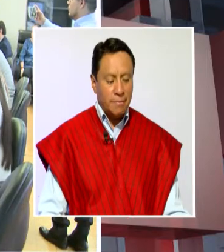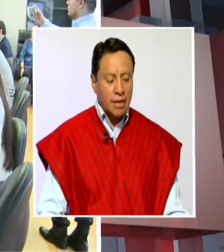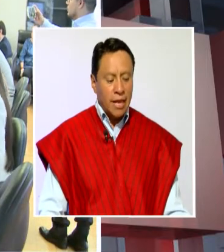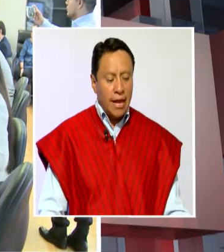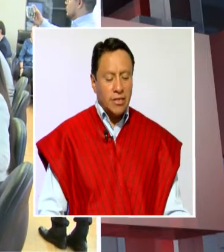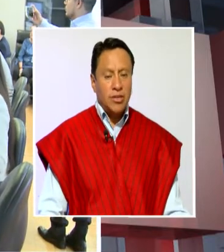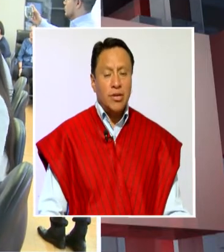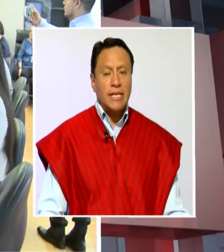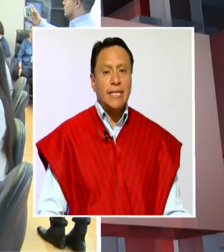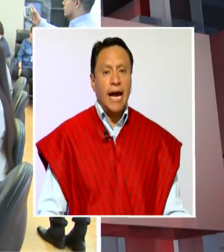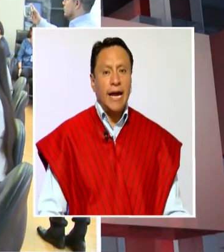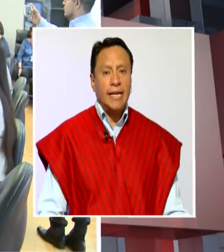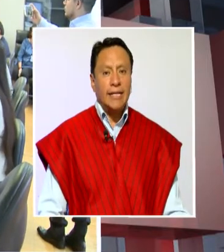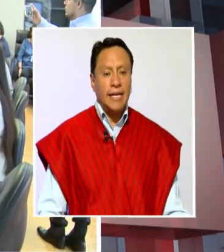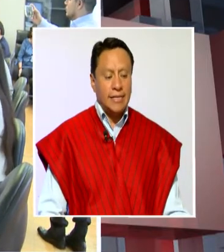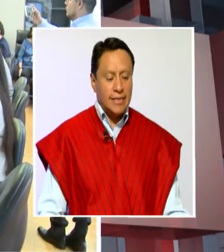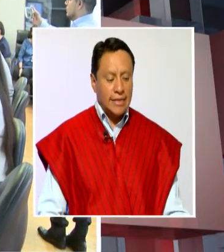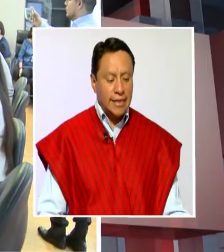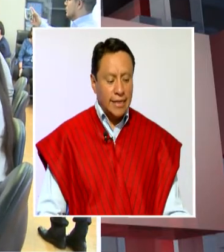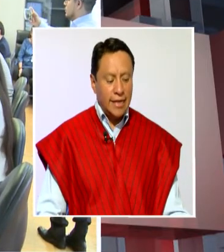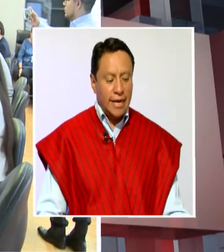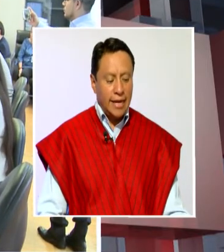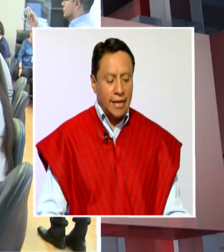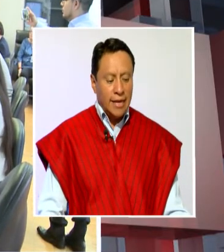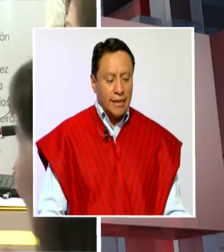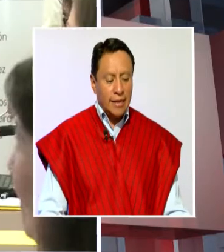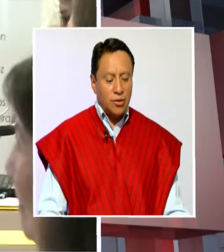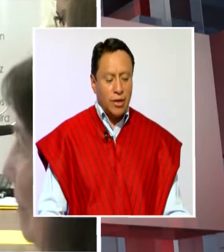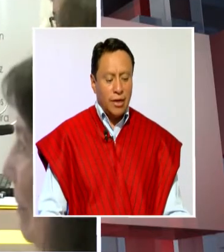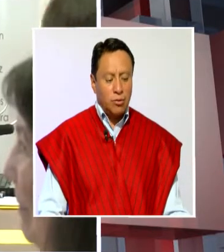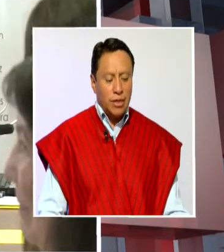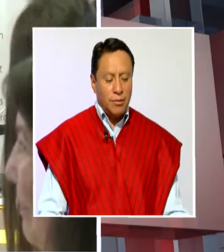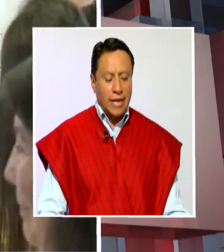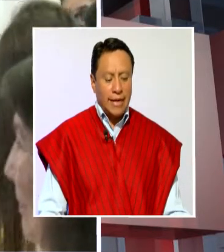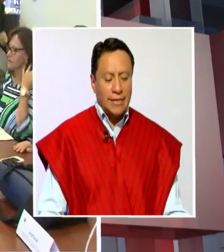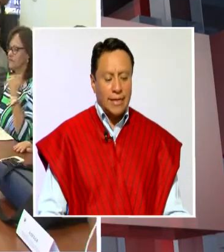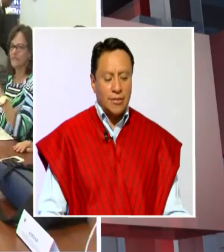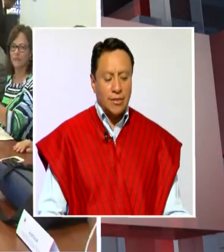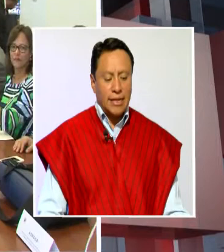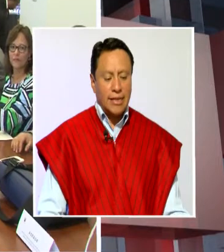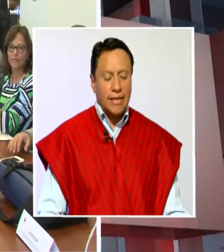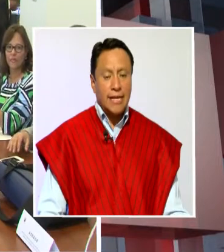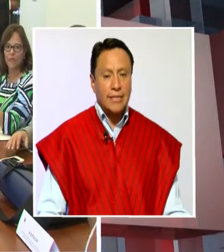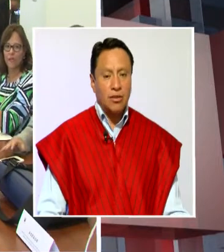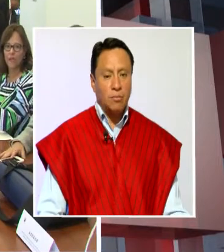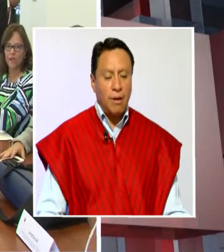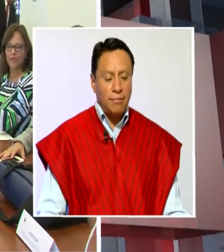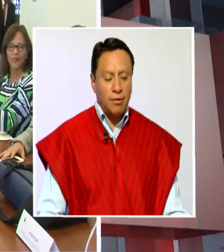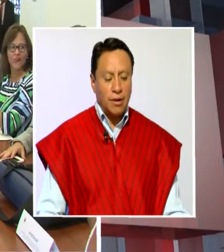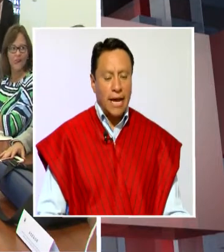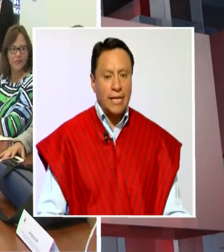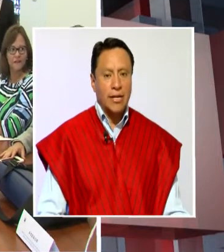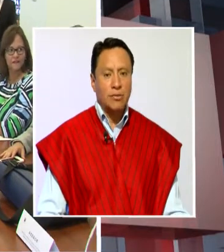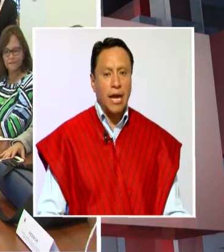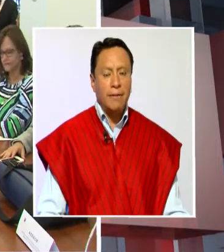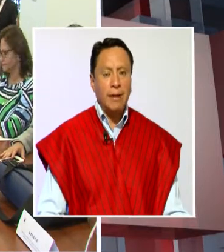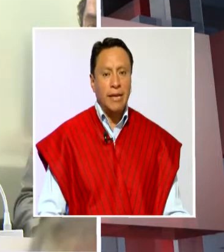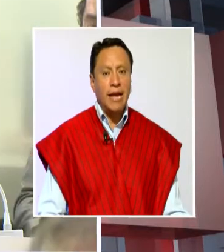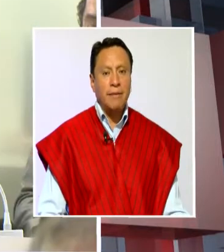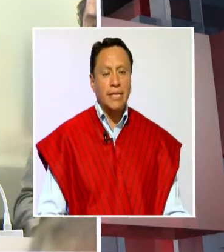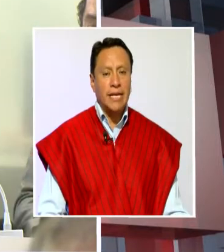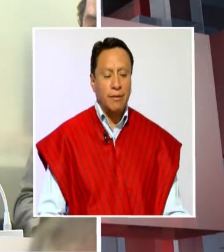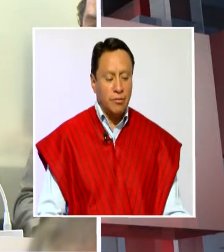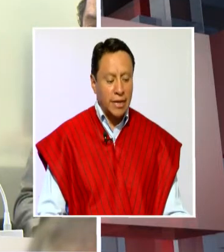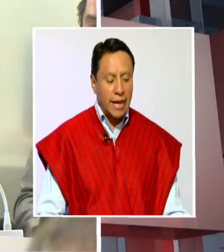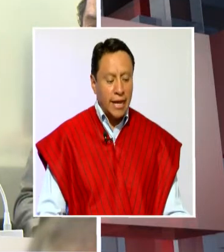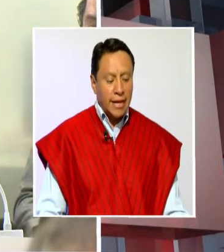tachayachishka. Acciones ANT, China Yati Kai, director ejecutivo de la Agencia Nacional de Tránsito, Pablo Calle Runa Imami,